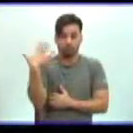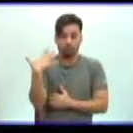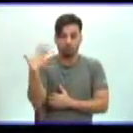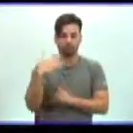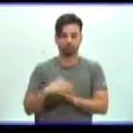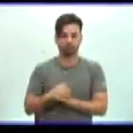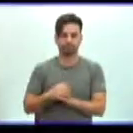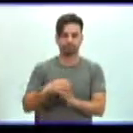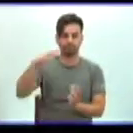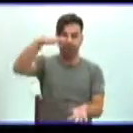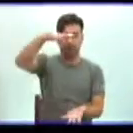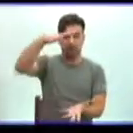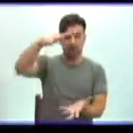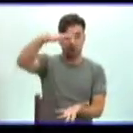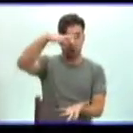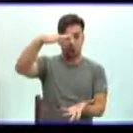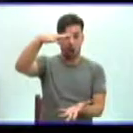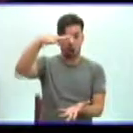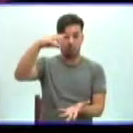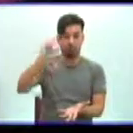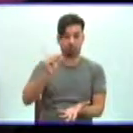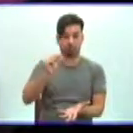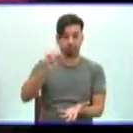débil y el aire baja, la presión es alta.